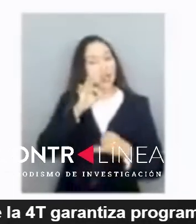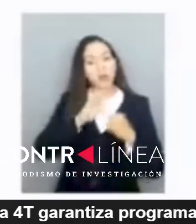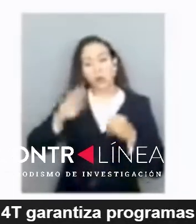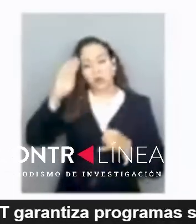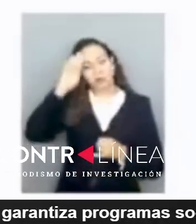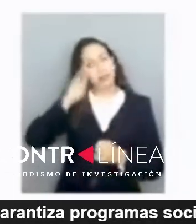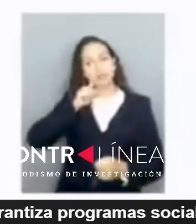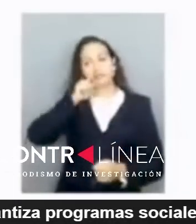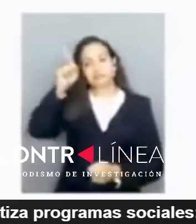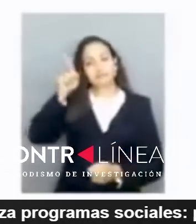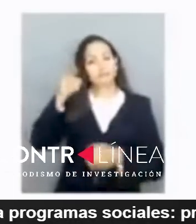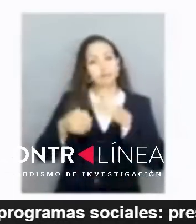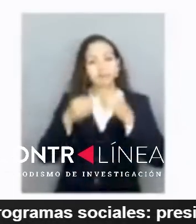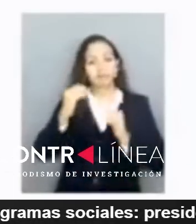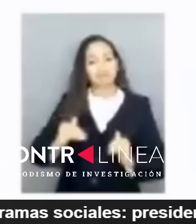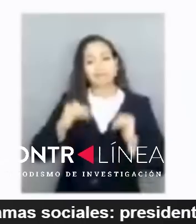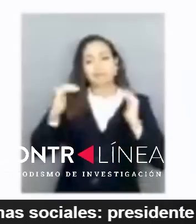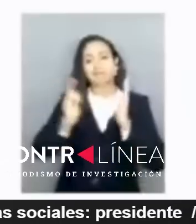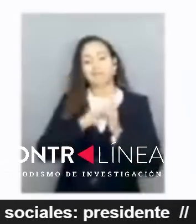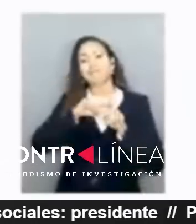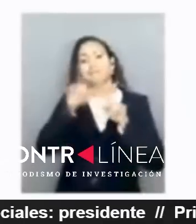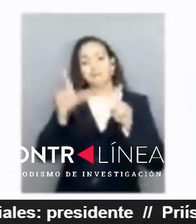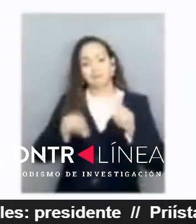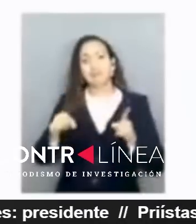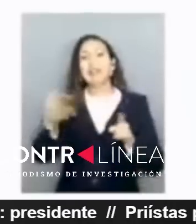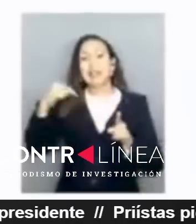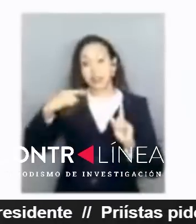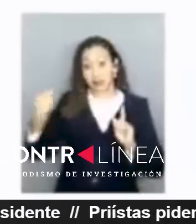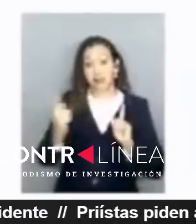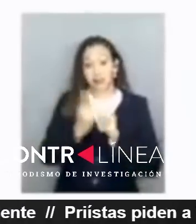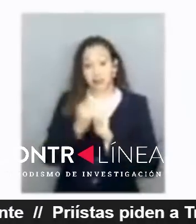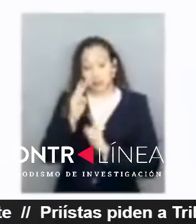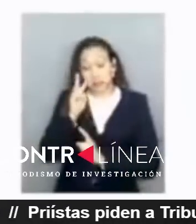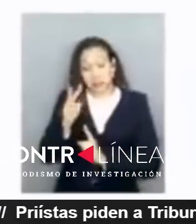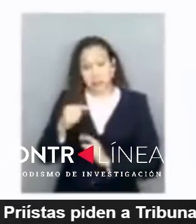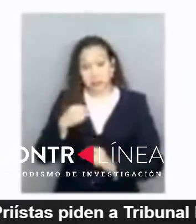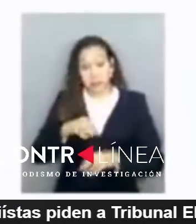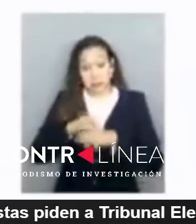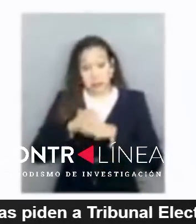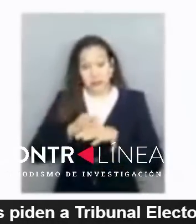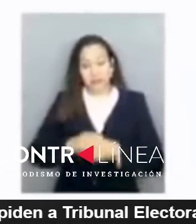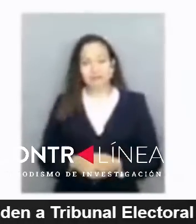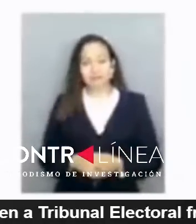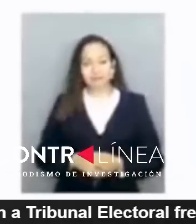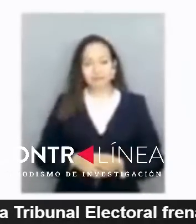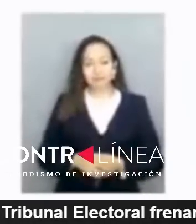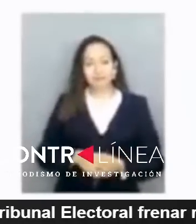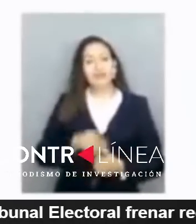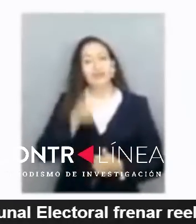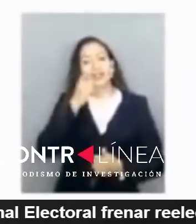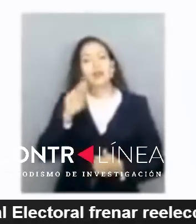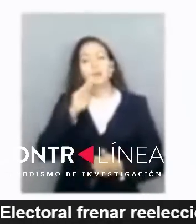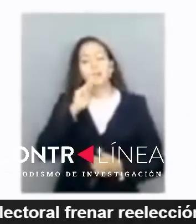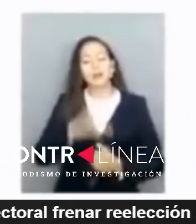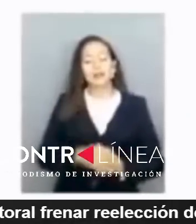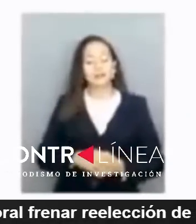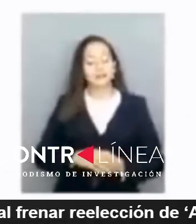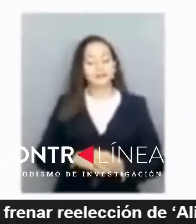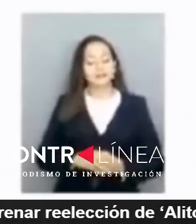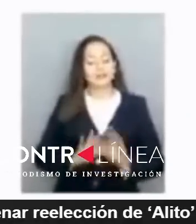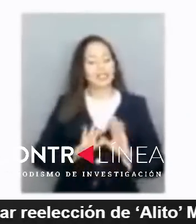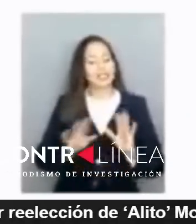Lo que más escuchamos en esa reunión fue: ya solo buscamos nuestro derecho a la